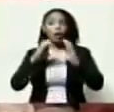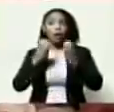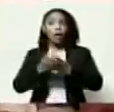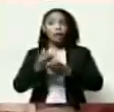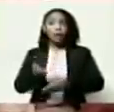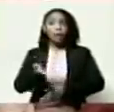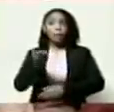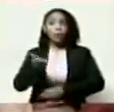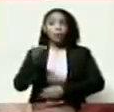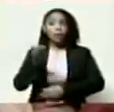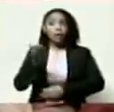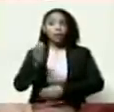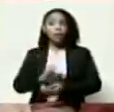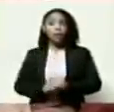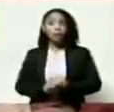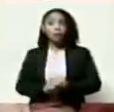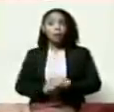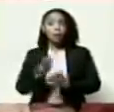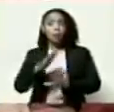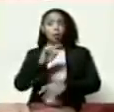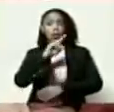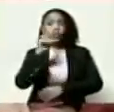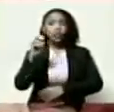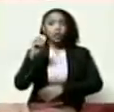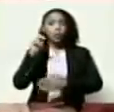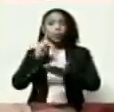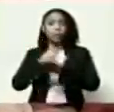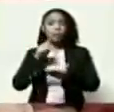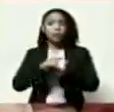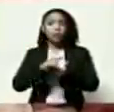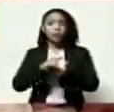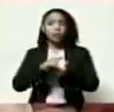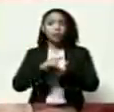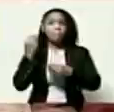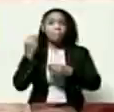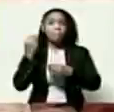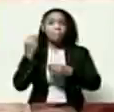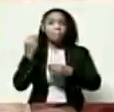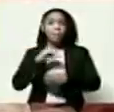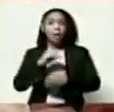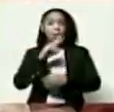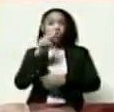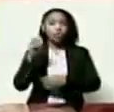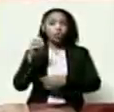para. Va a haber 200 participantes presentes. Por Zoom, van a estar